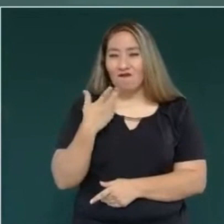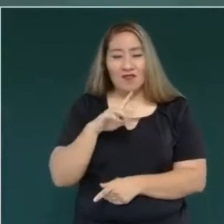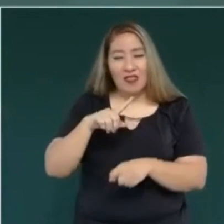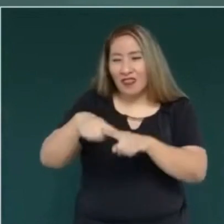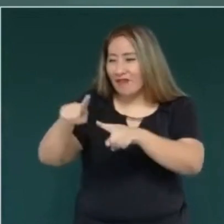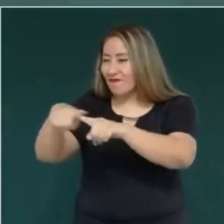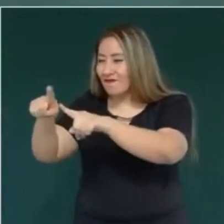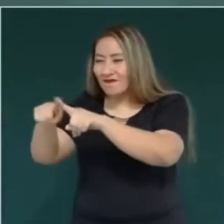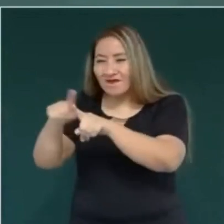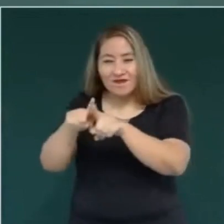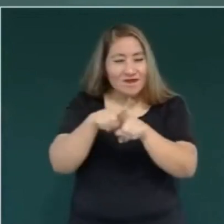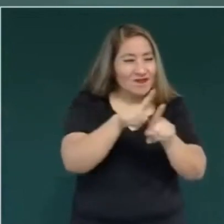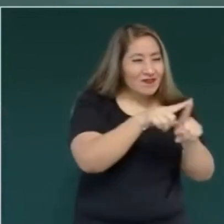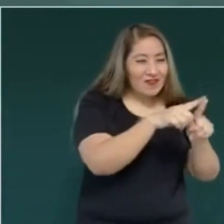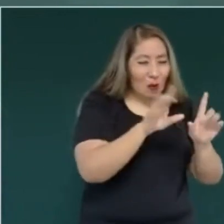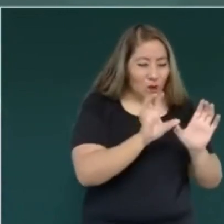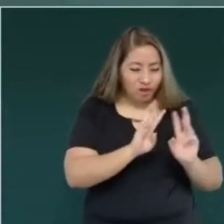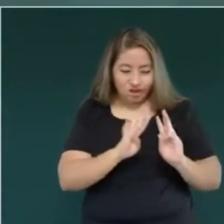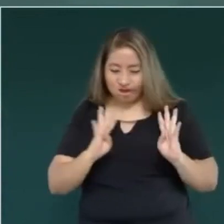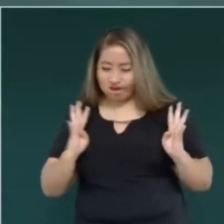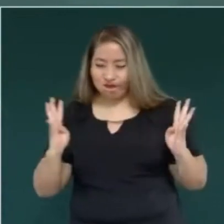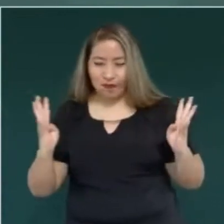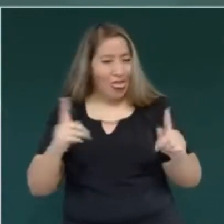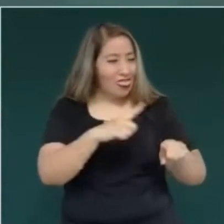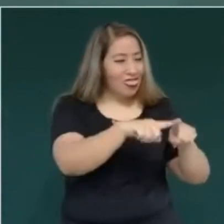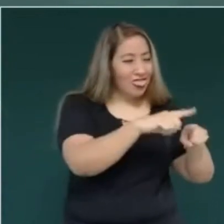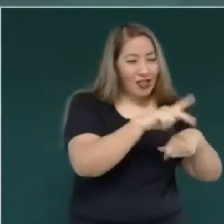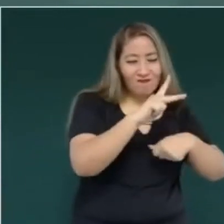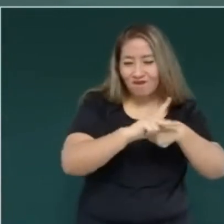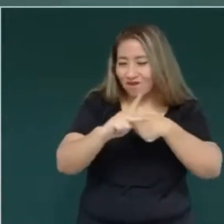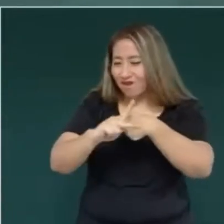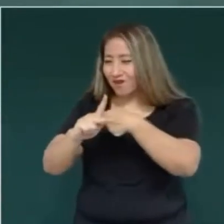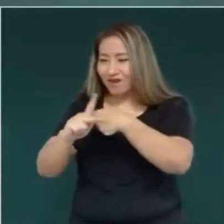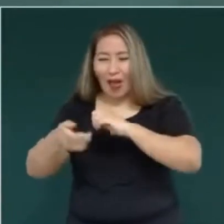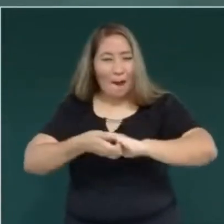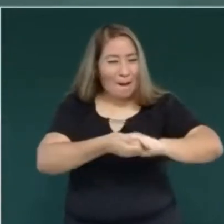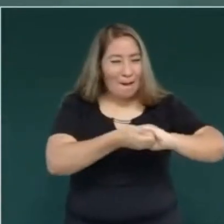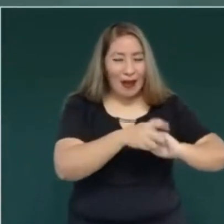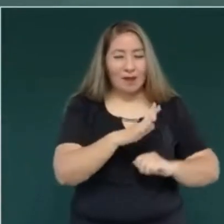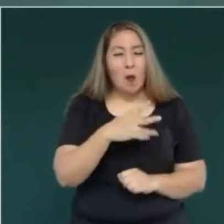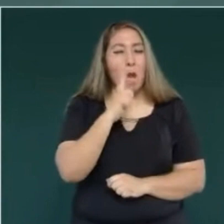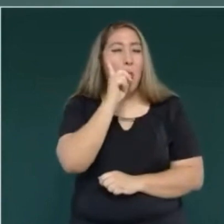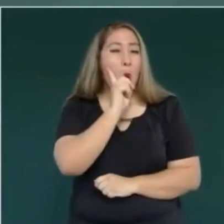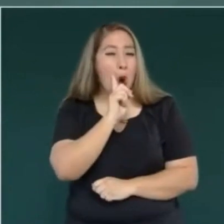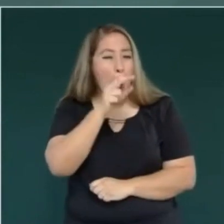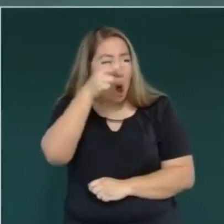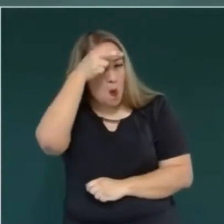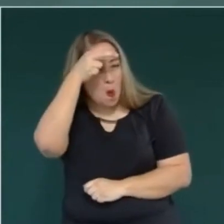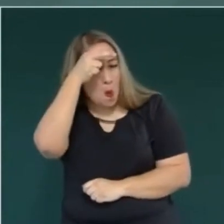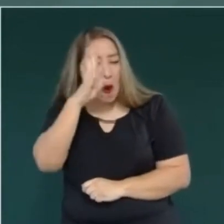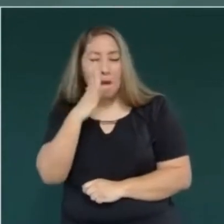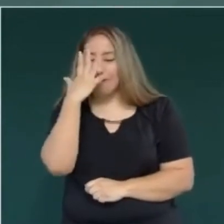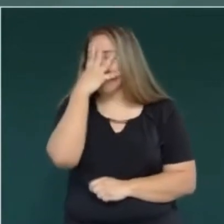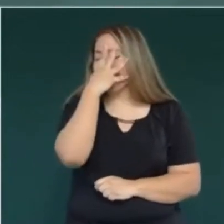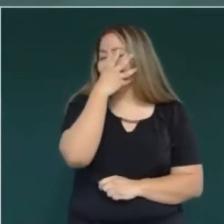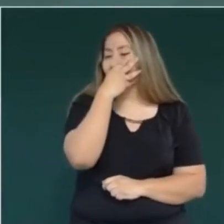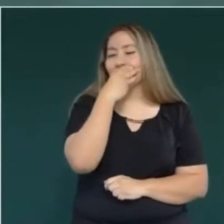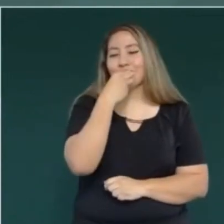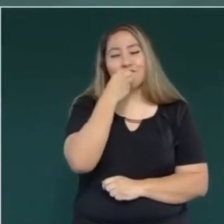enfrentando a otras mujeres de otros países, hermanos, mujeres inteligentes,